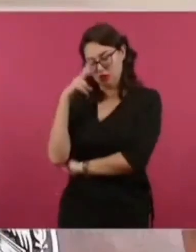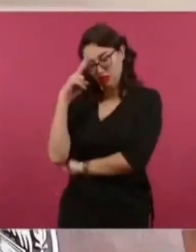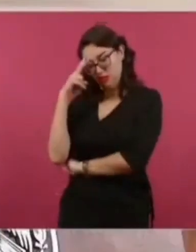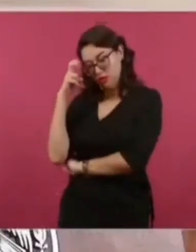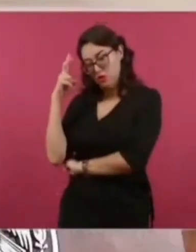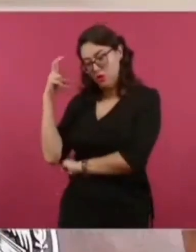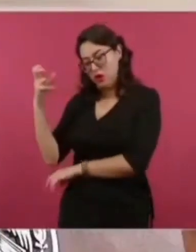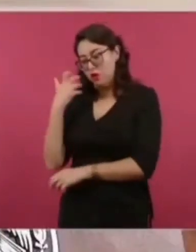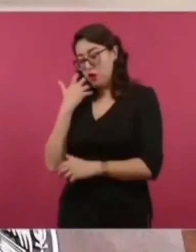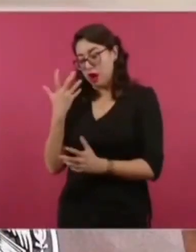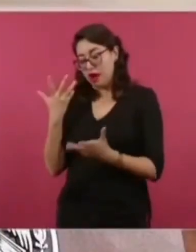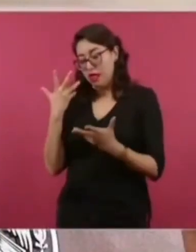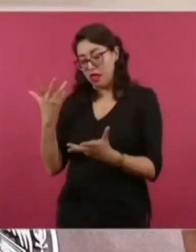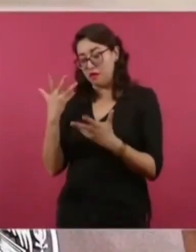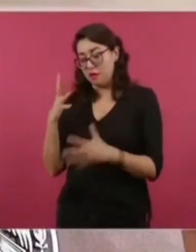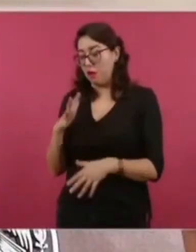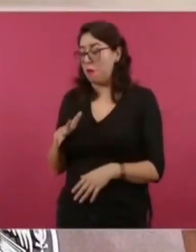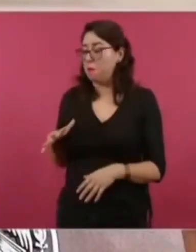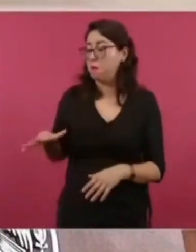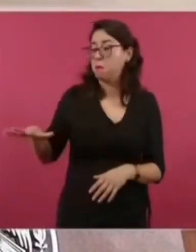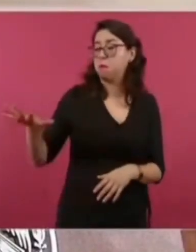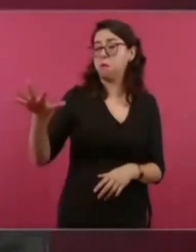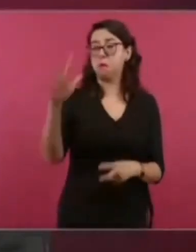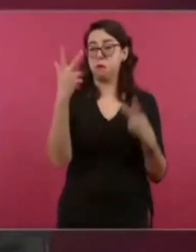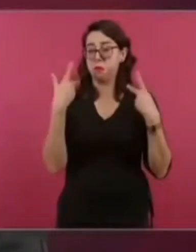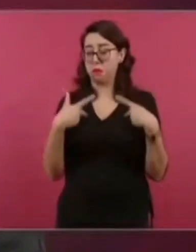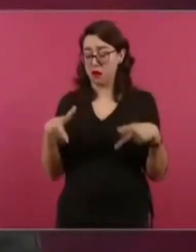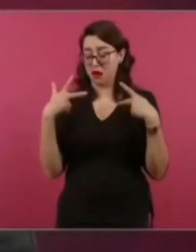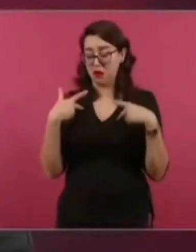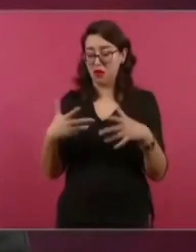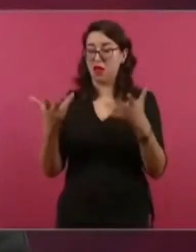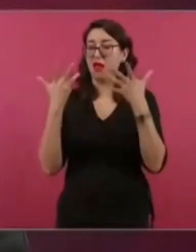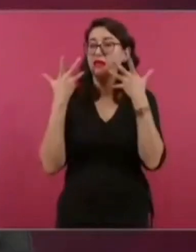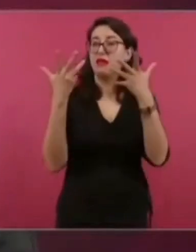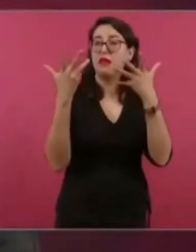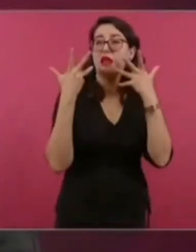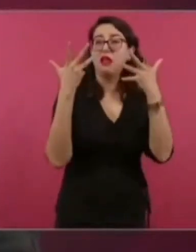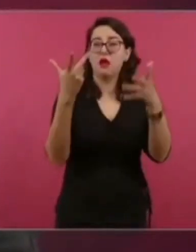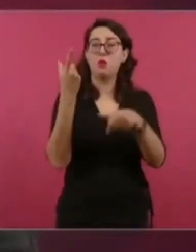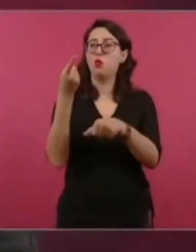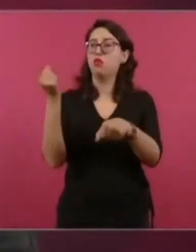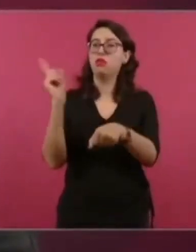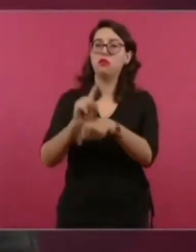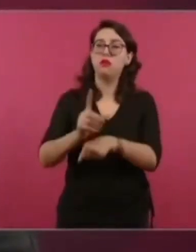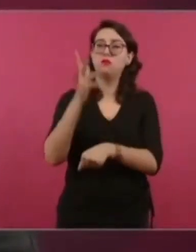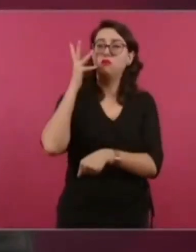el que se redujera la pobreza en nuestro país